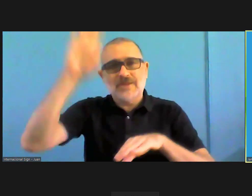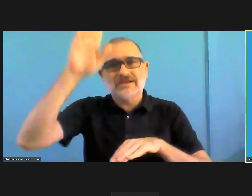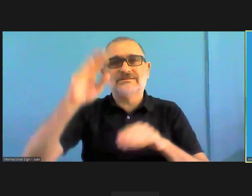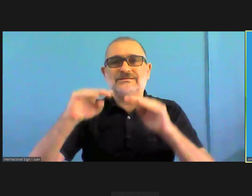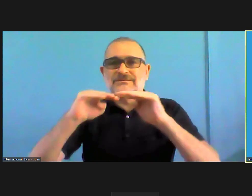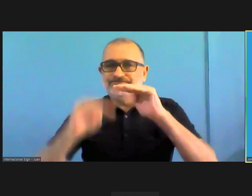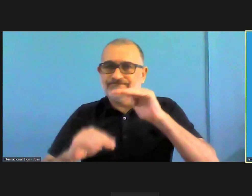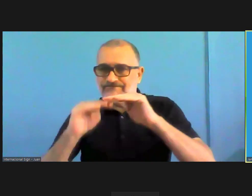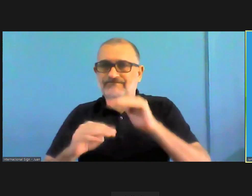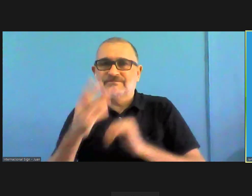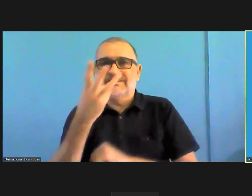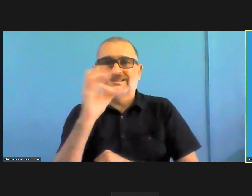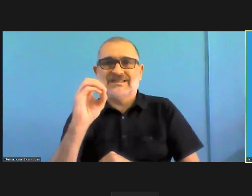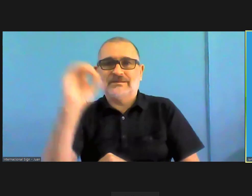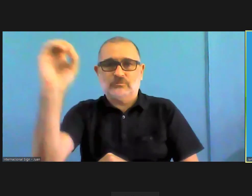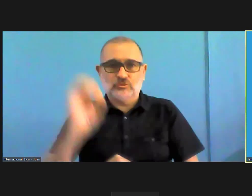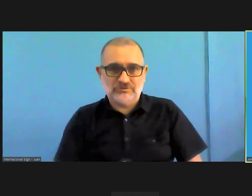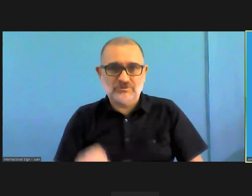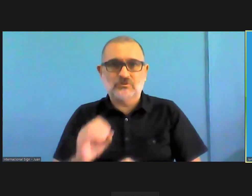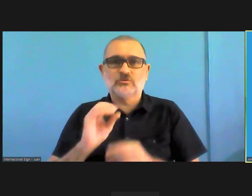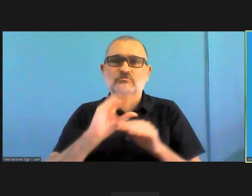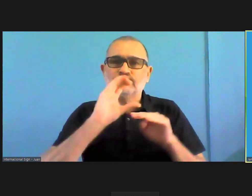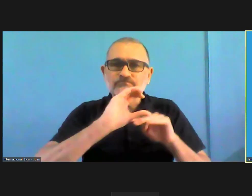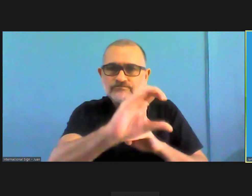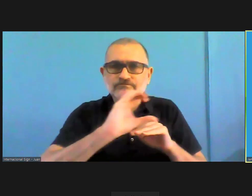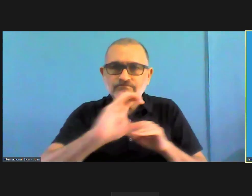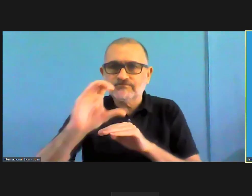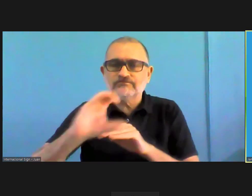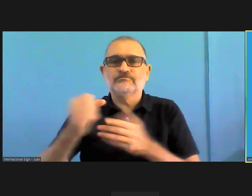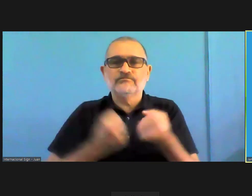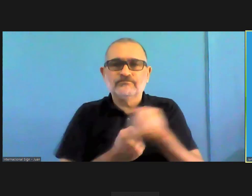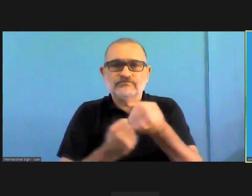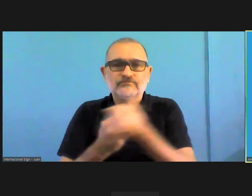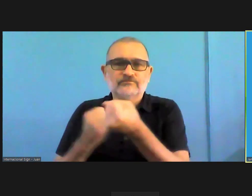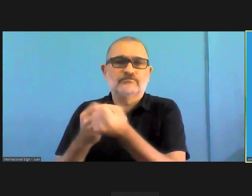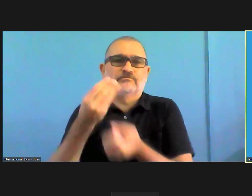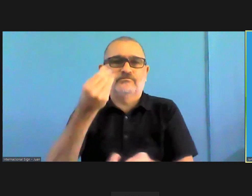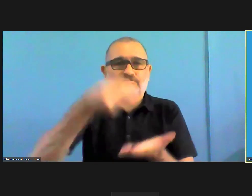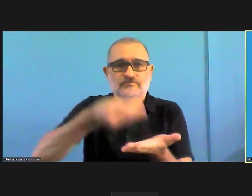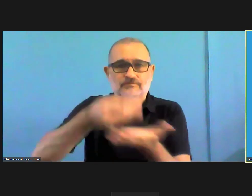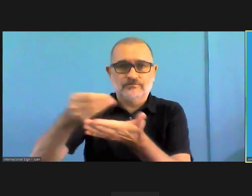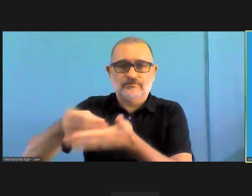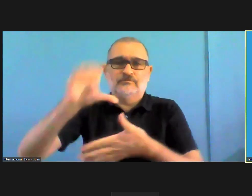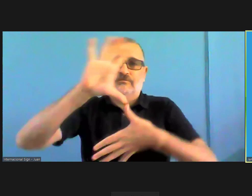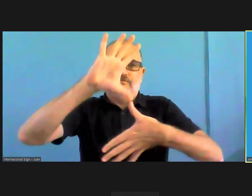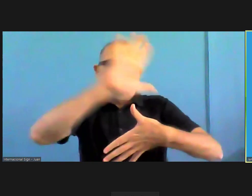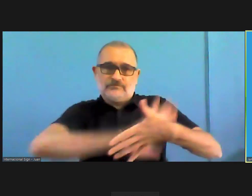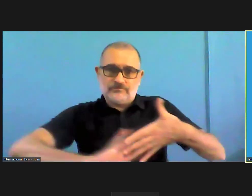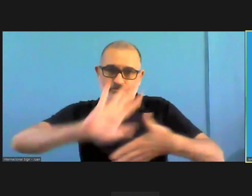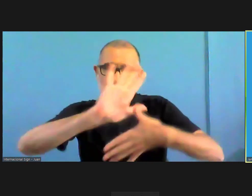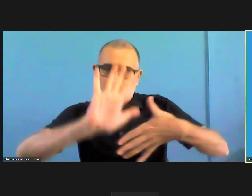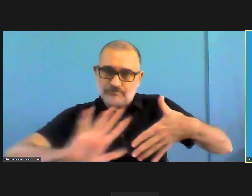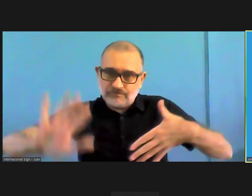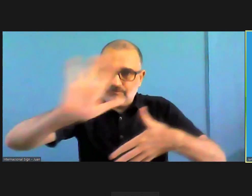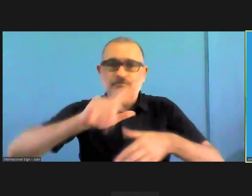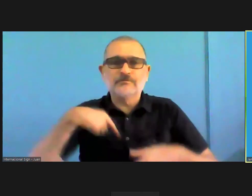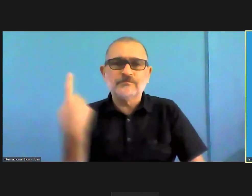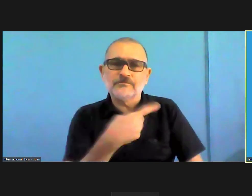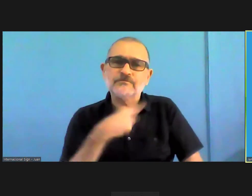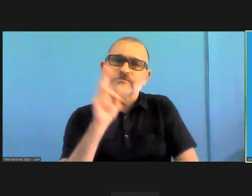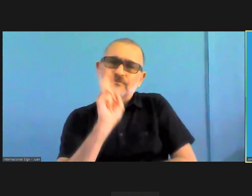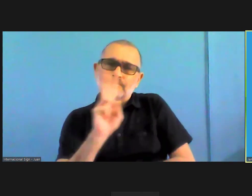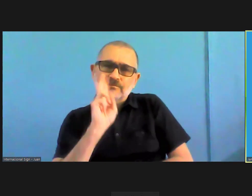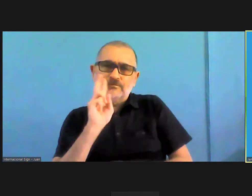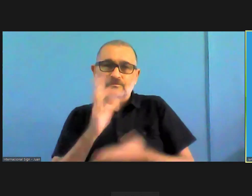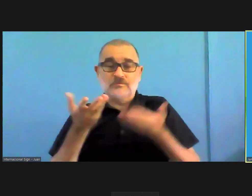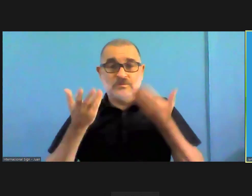la región, vemos que a la fecha y observando la gran variación entre un país y otro, solamente 24% del